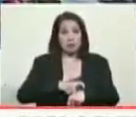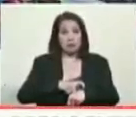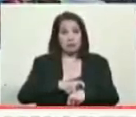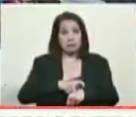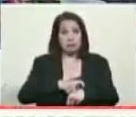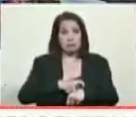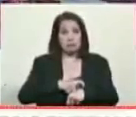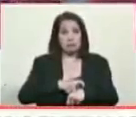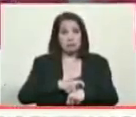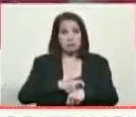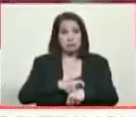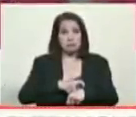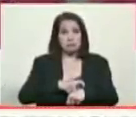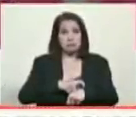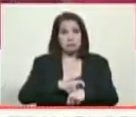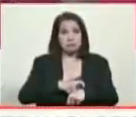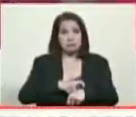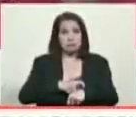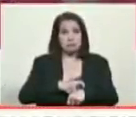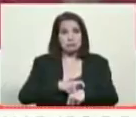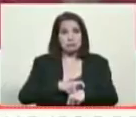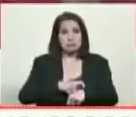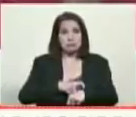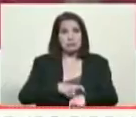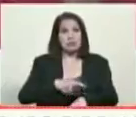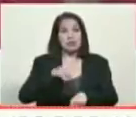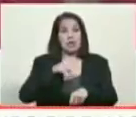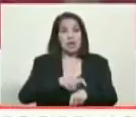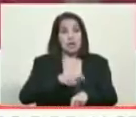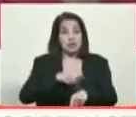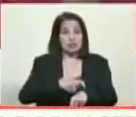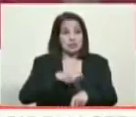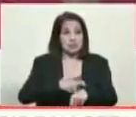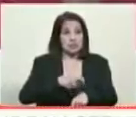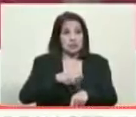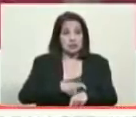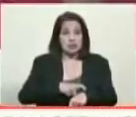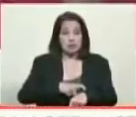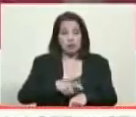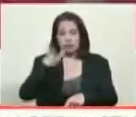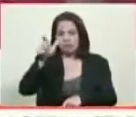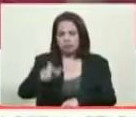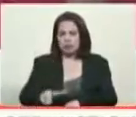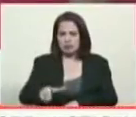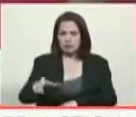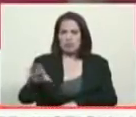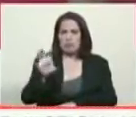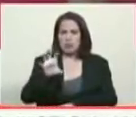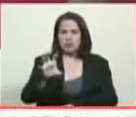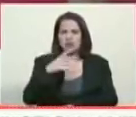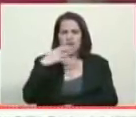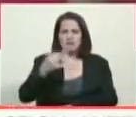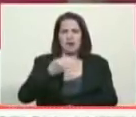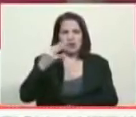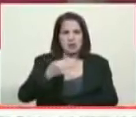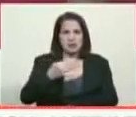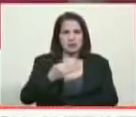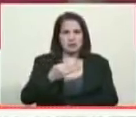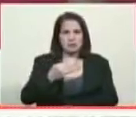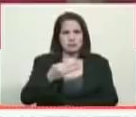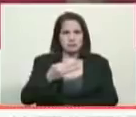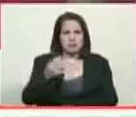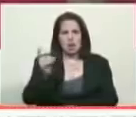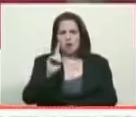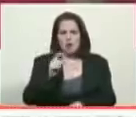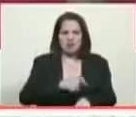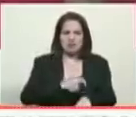Es tiempo de los hornos. Es tiempo de los hornos del patriota verdadero. No es tiempo de aquellos que un